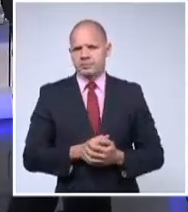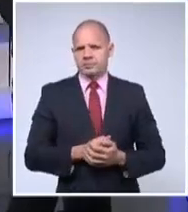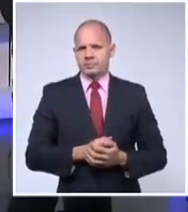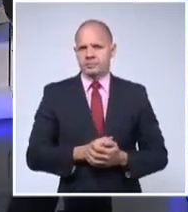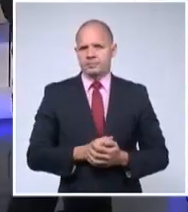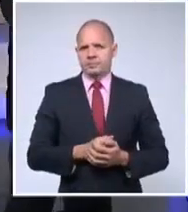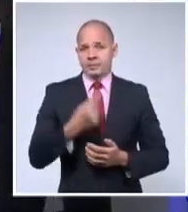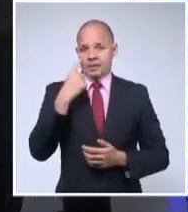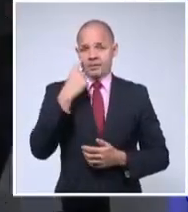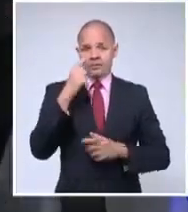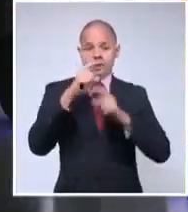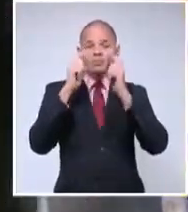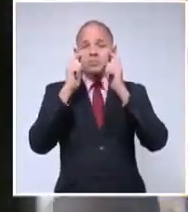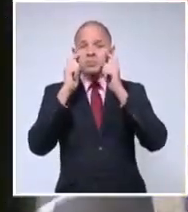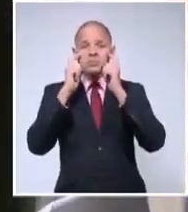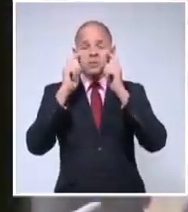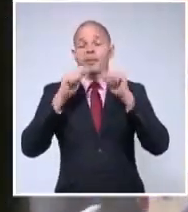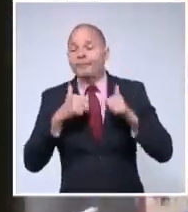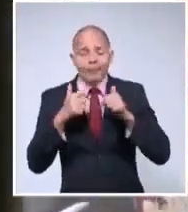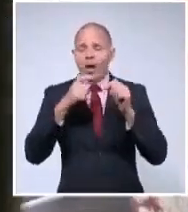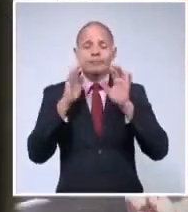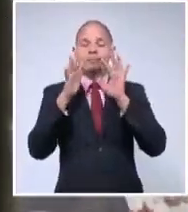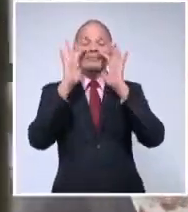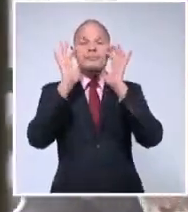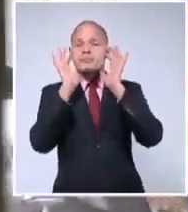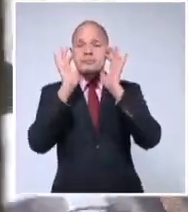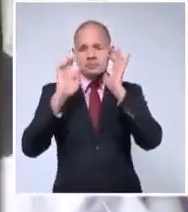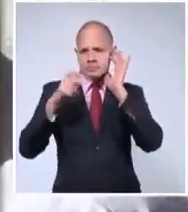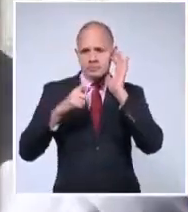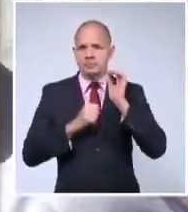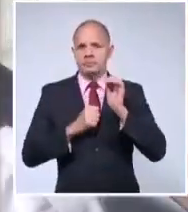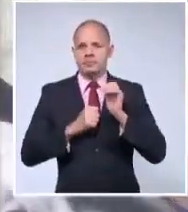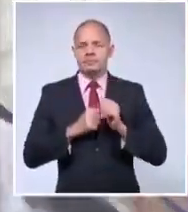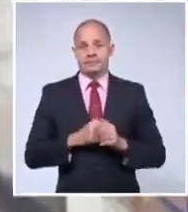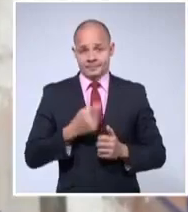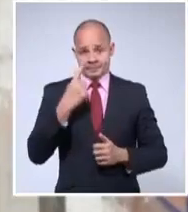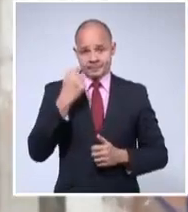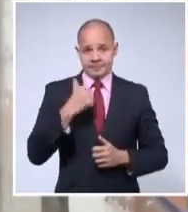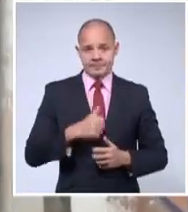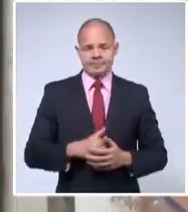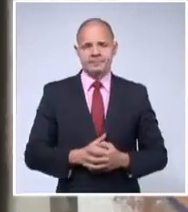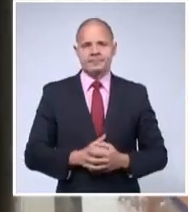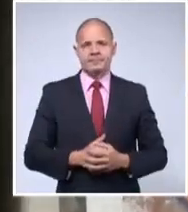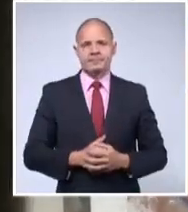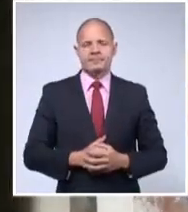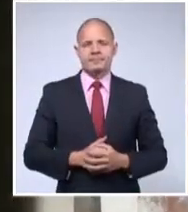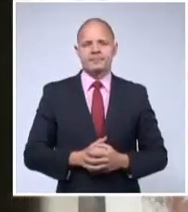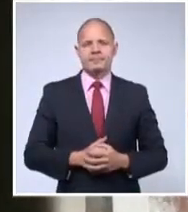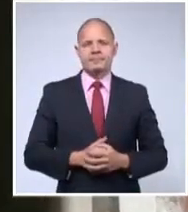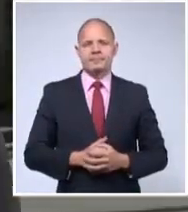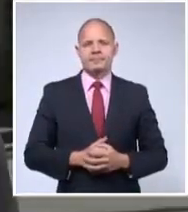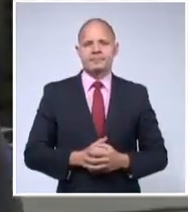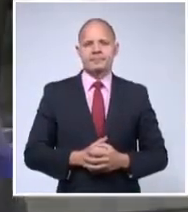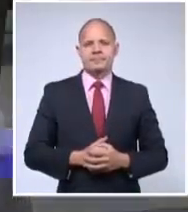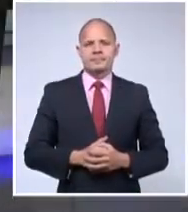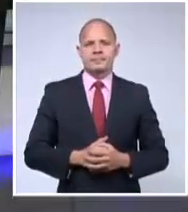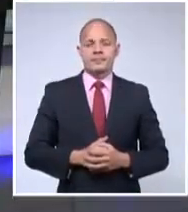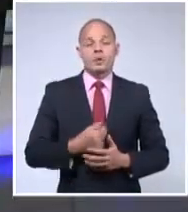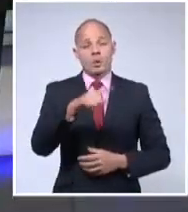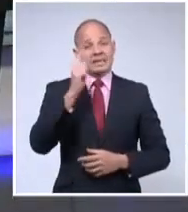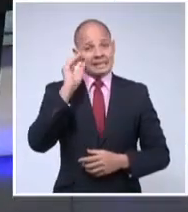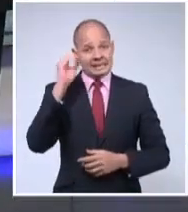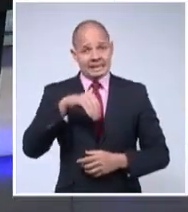El nasobuco lo llevaba, bueno, en algún momento se le cae, trata de ponérselo nuevamente. Como ustedes saben, es un área que